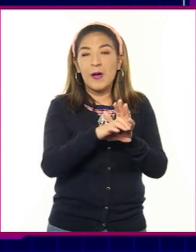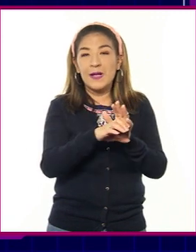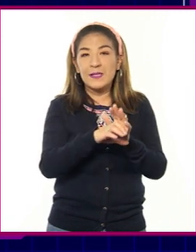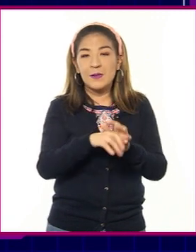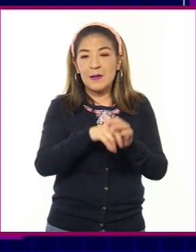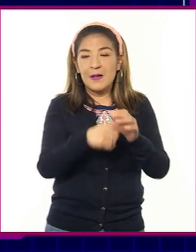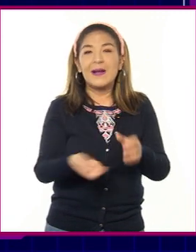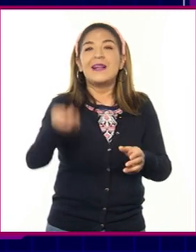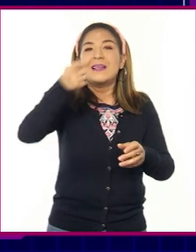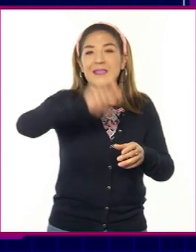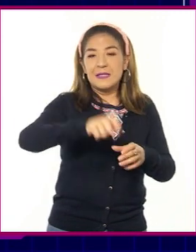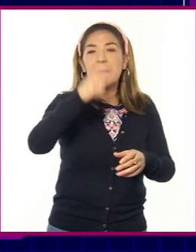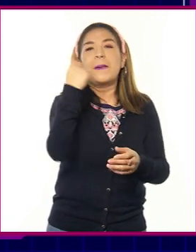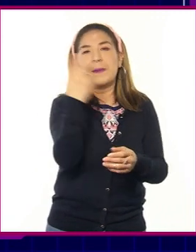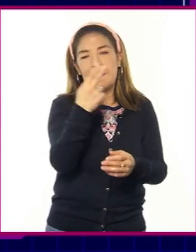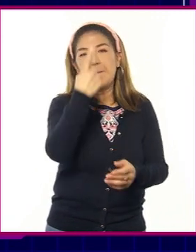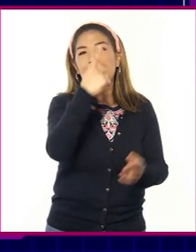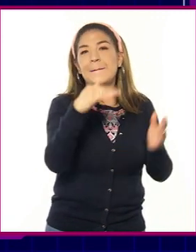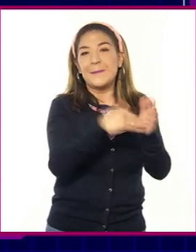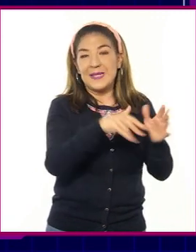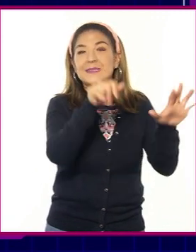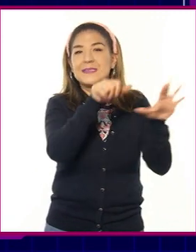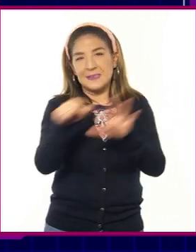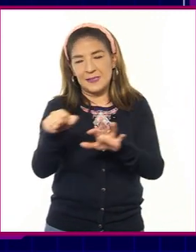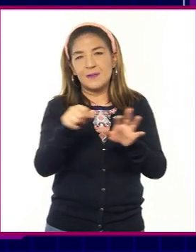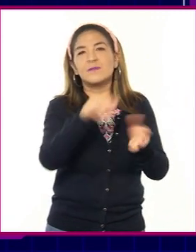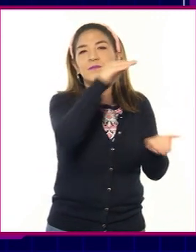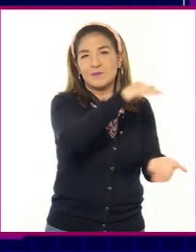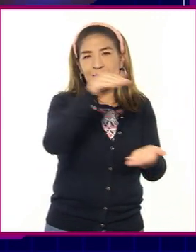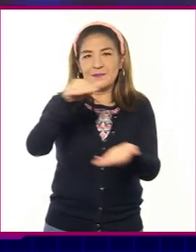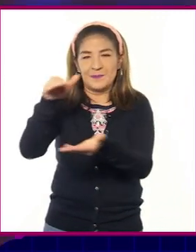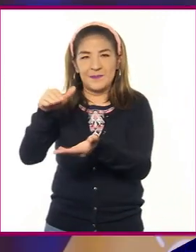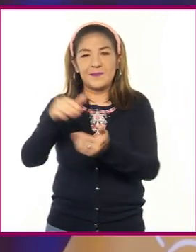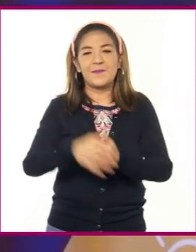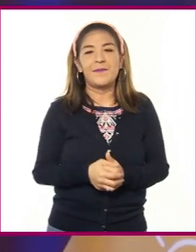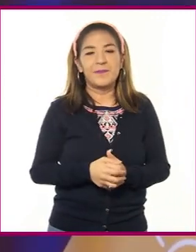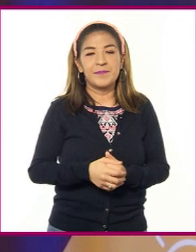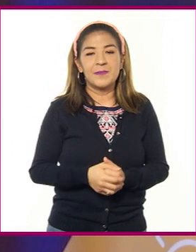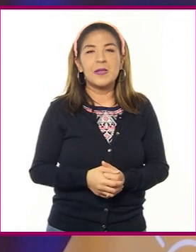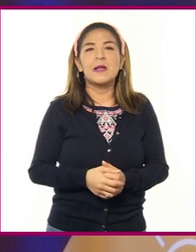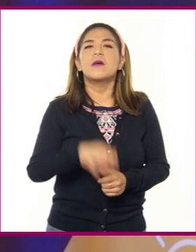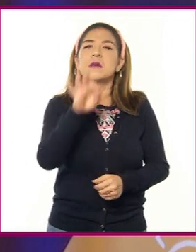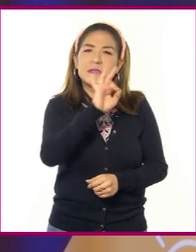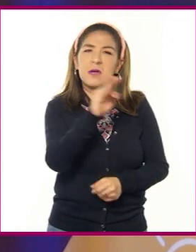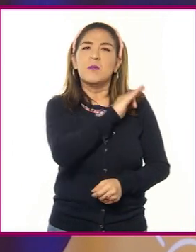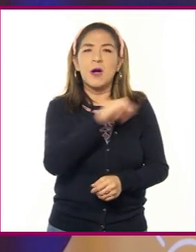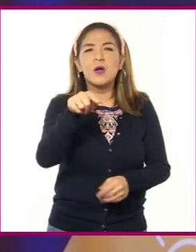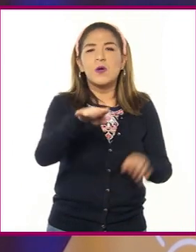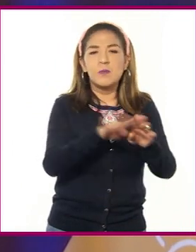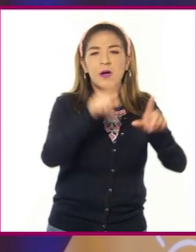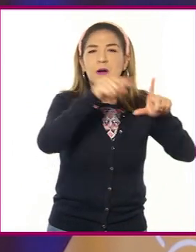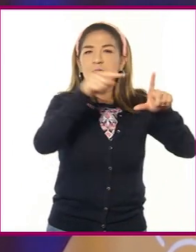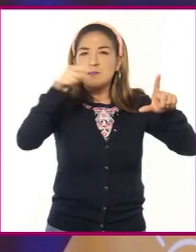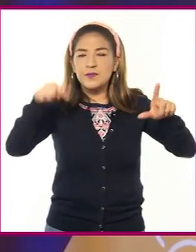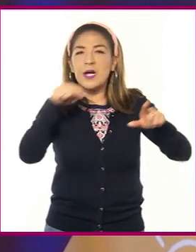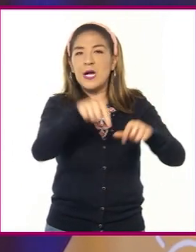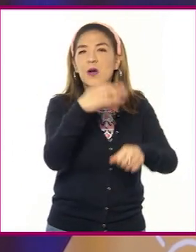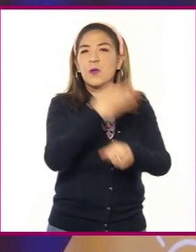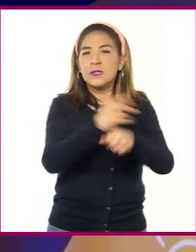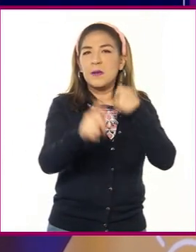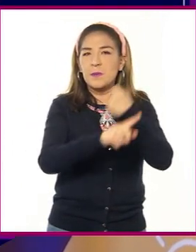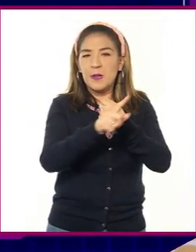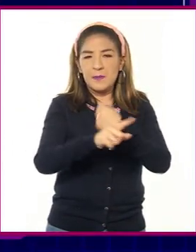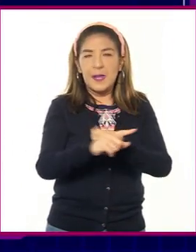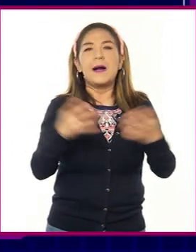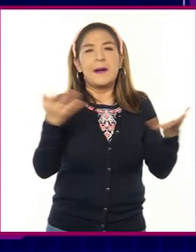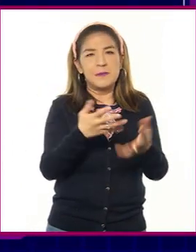se necesitan 1600 de estos recipientes. Es posible presentar en una gráfica el problema de los envases.